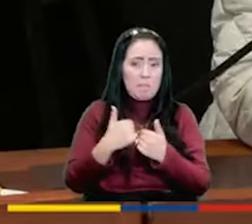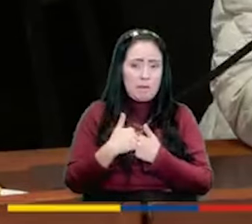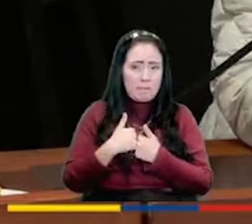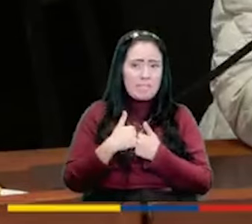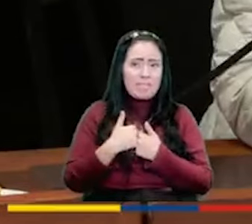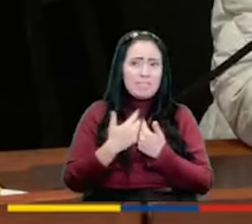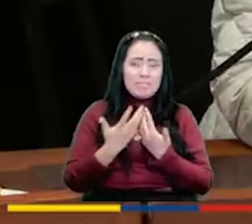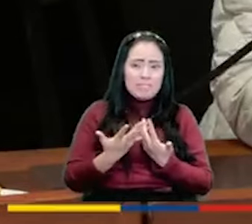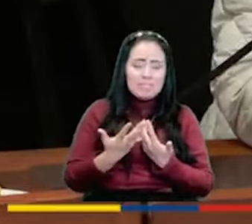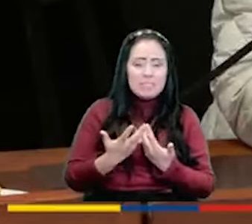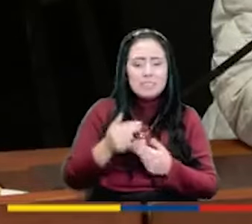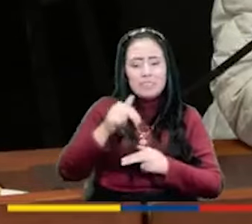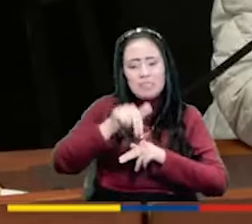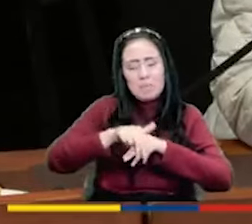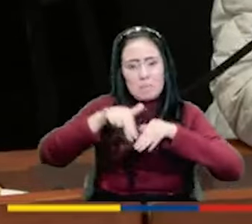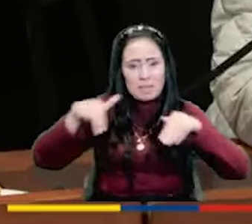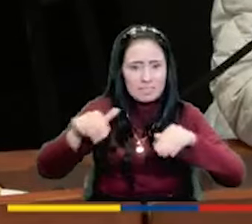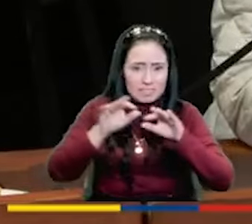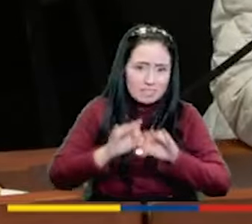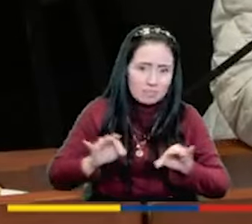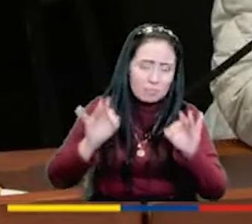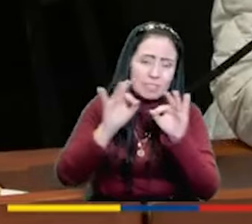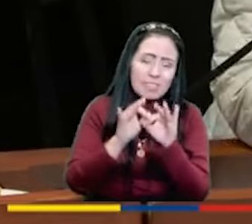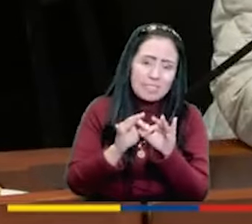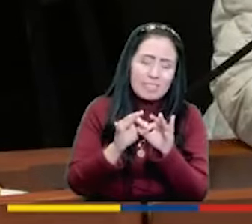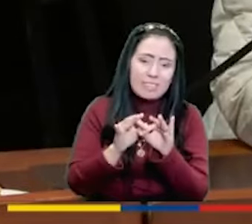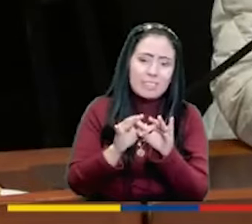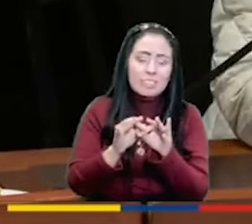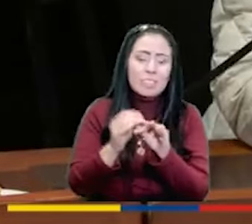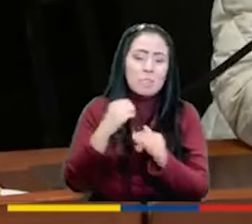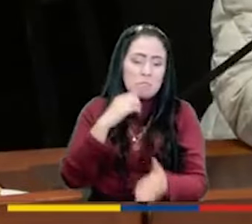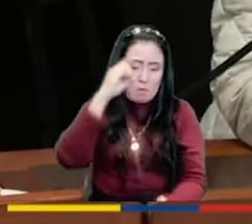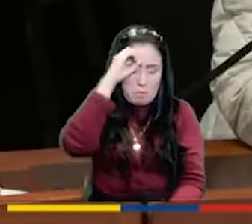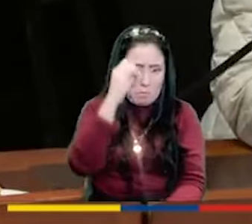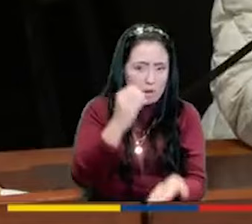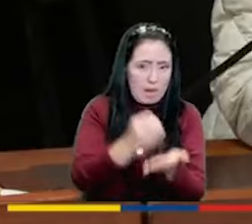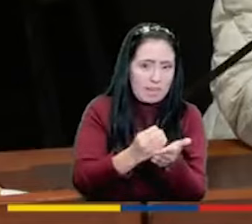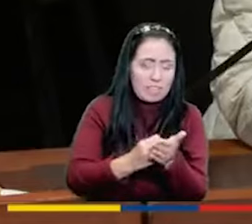señor magistrado, son mis